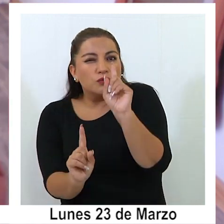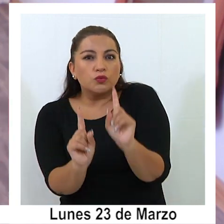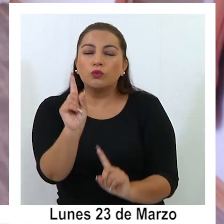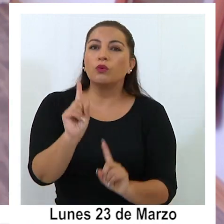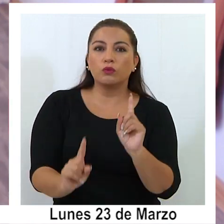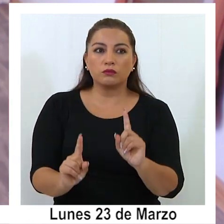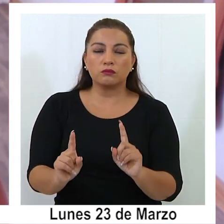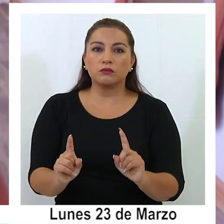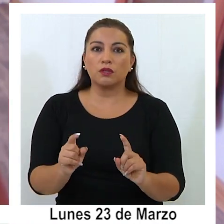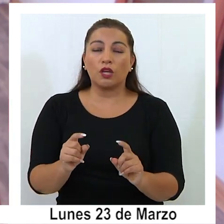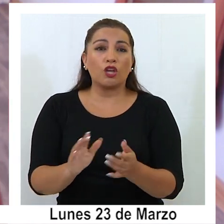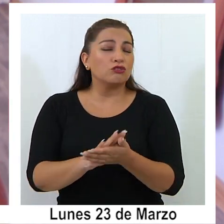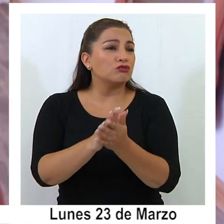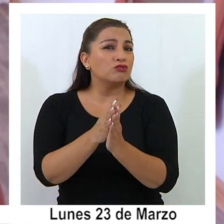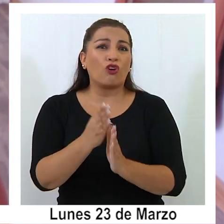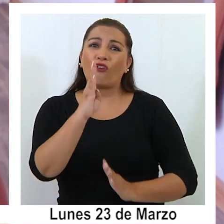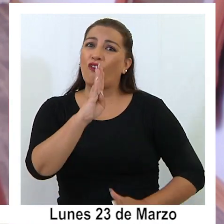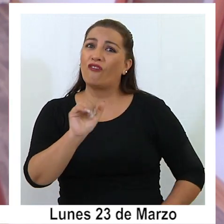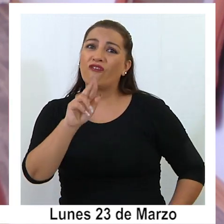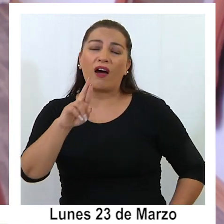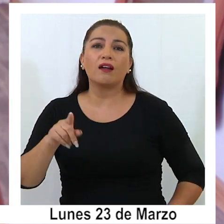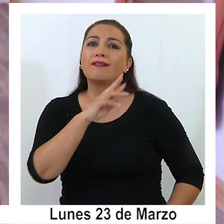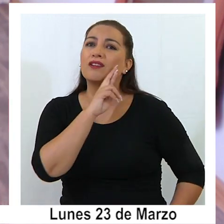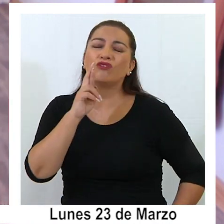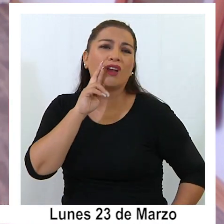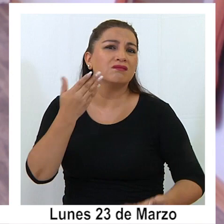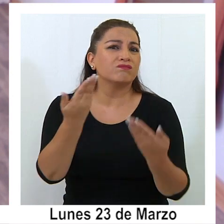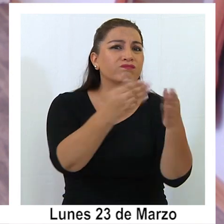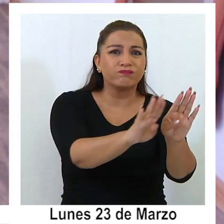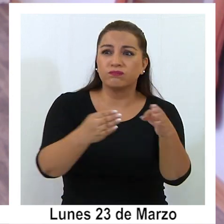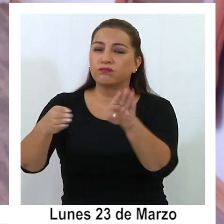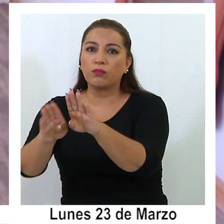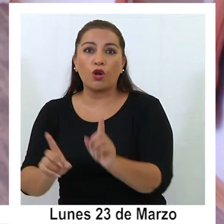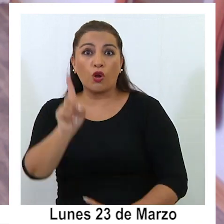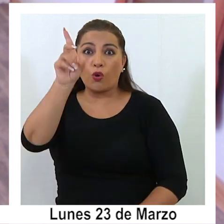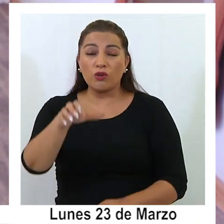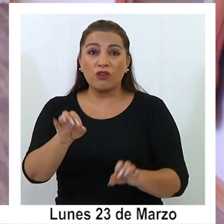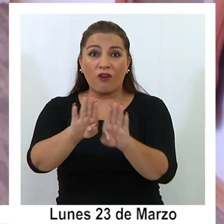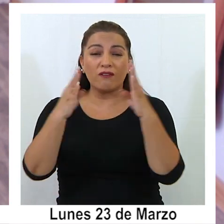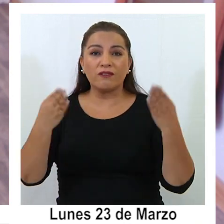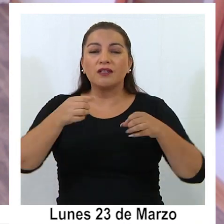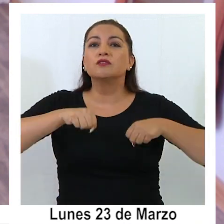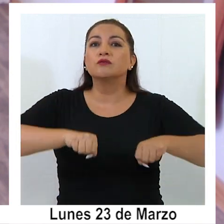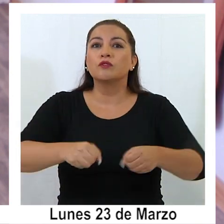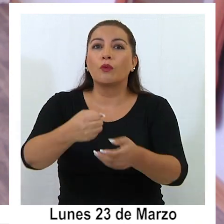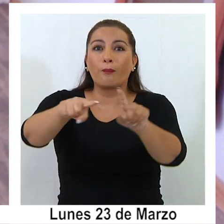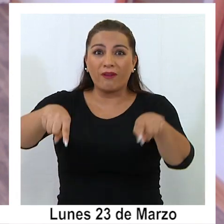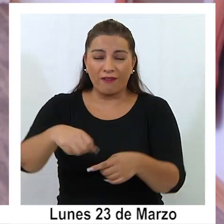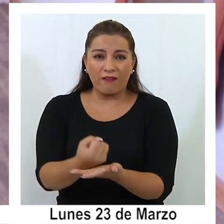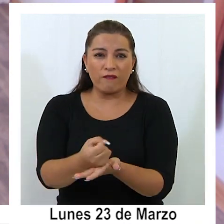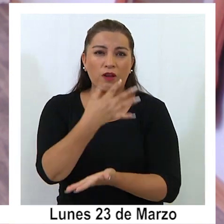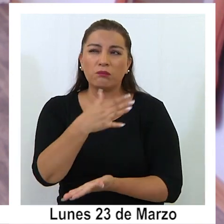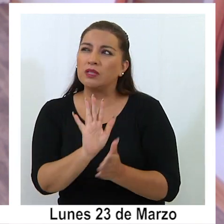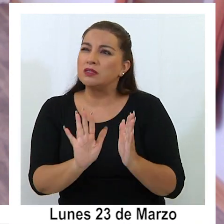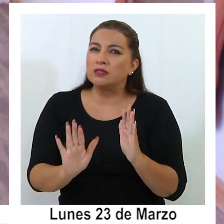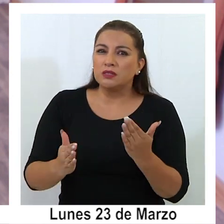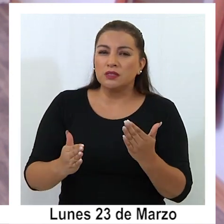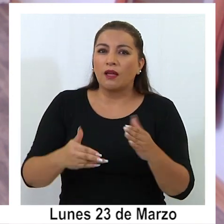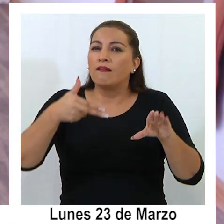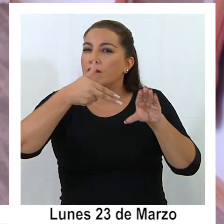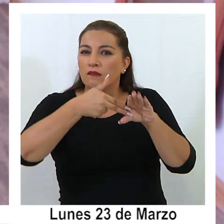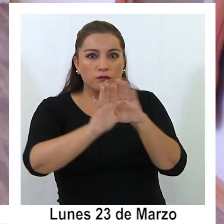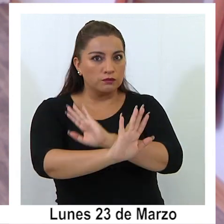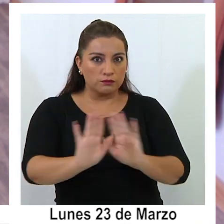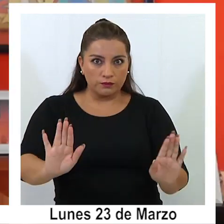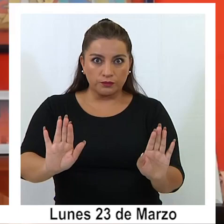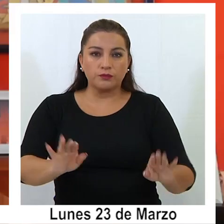y los recintos están todos cerrados, los bares, los restaurantes. Lo único que está abierto son los supermercados, las farmacias y creo que las bombas de